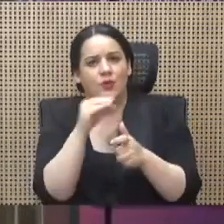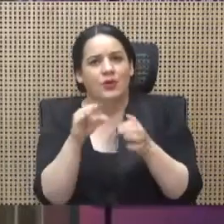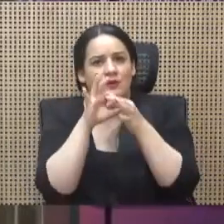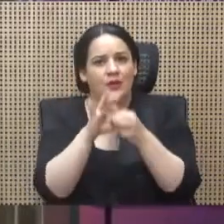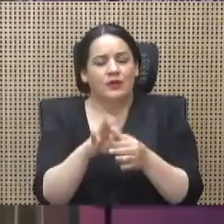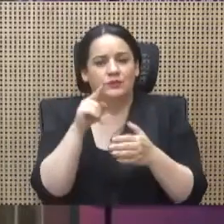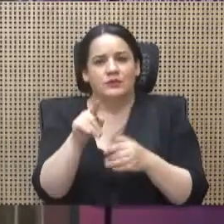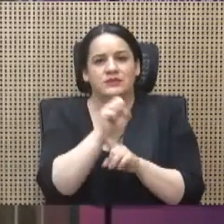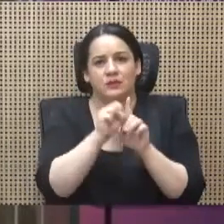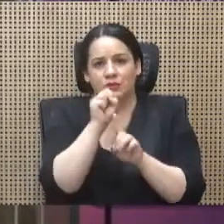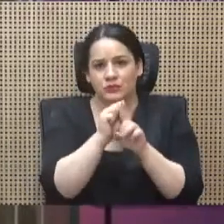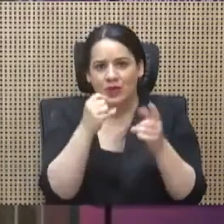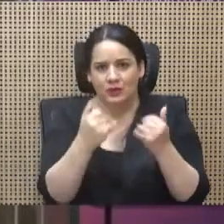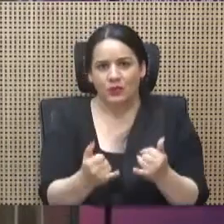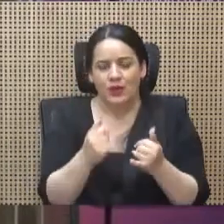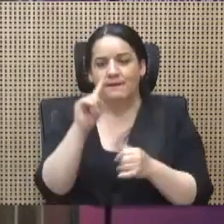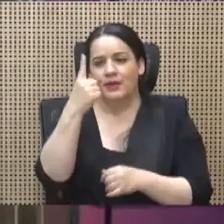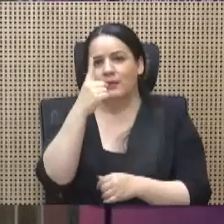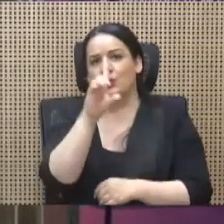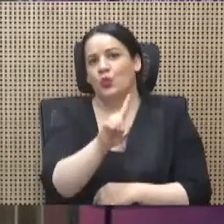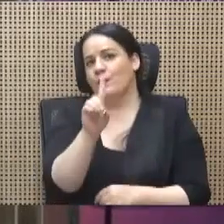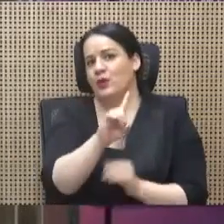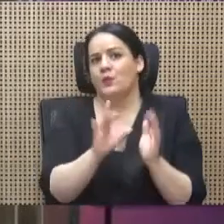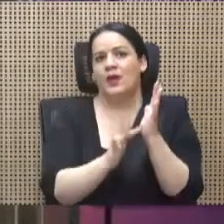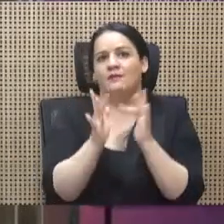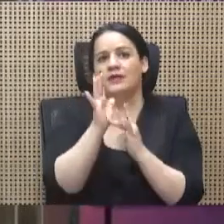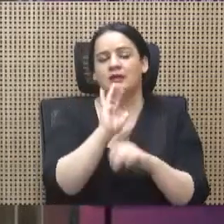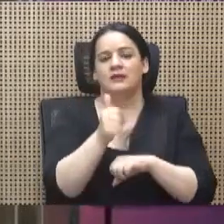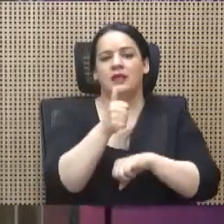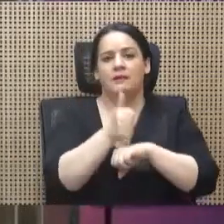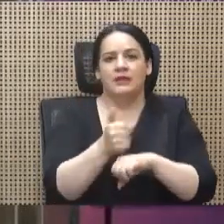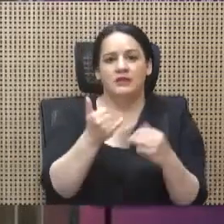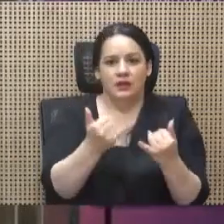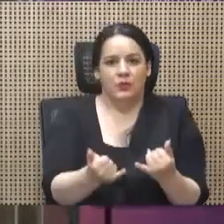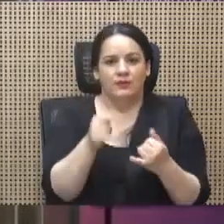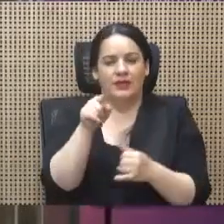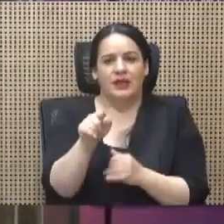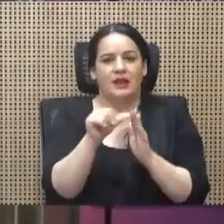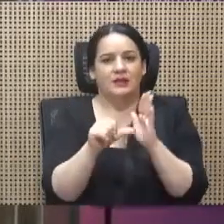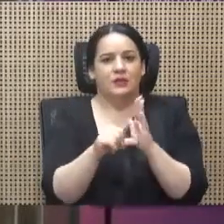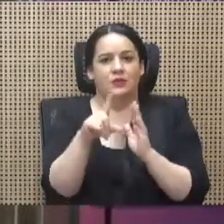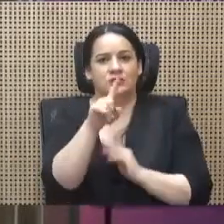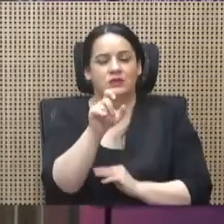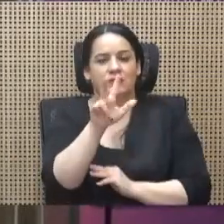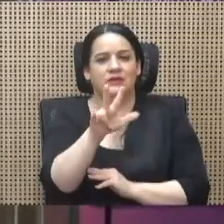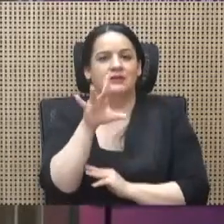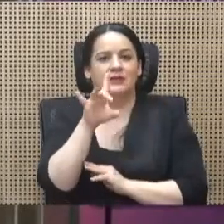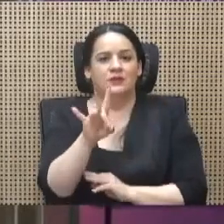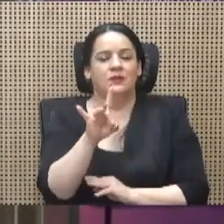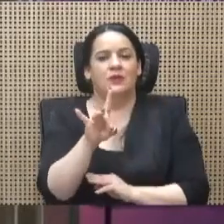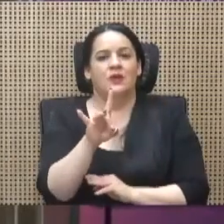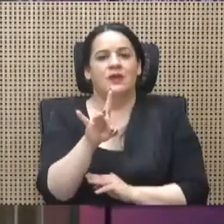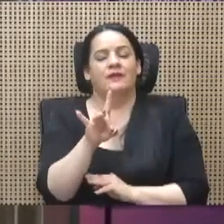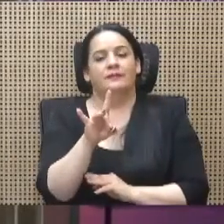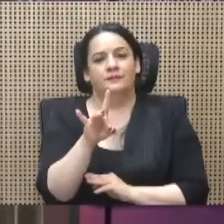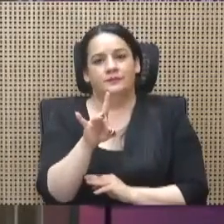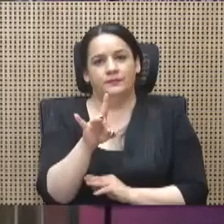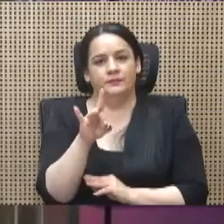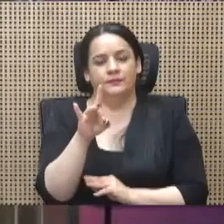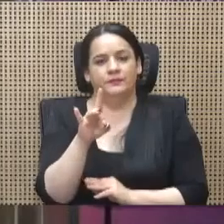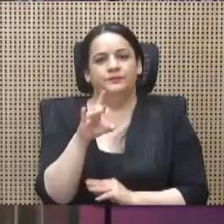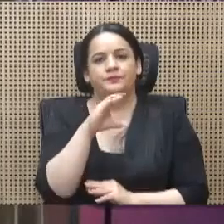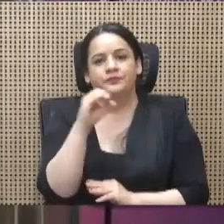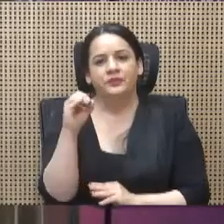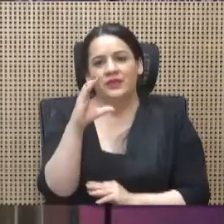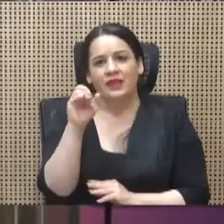a la situación actual que es primer domingo de abril que es lo que establece actualmente ese artículo 138 de la Carta Magna disponiendo que